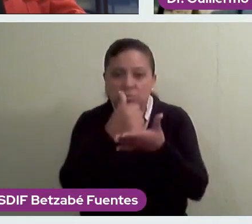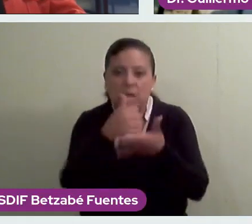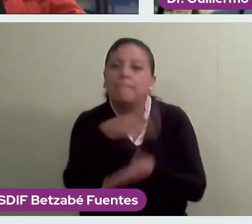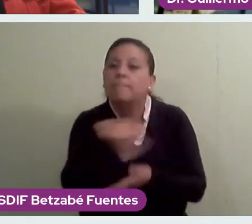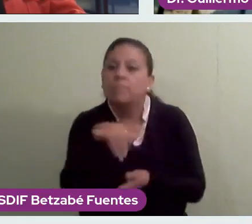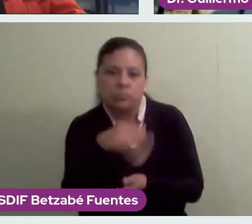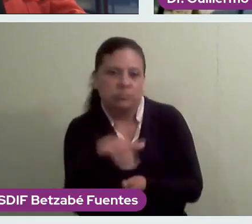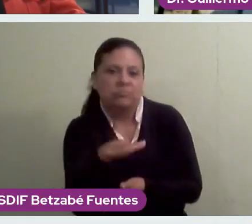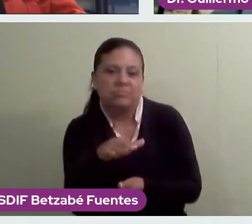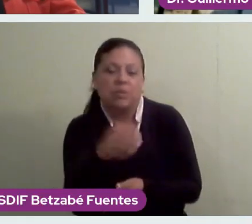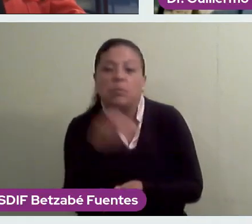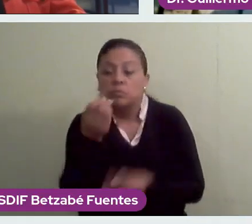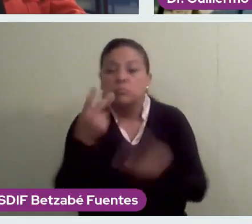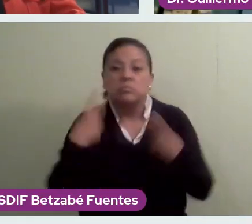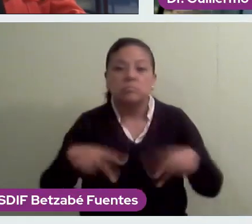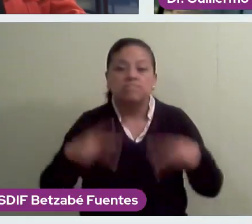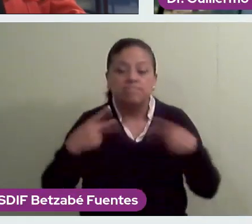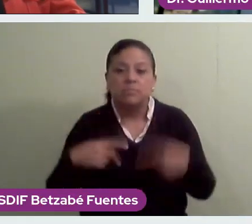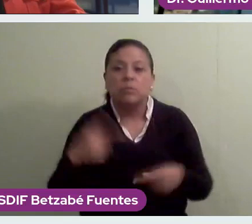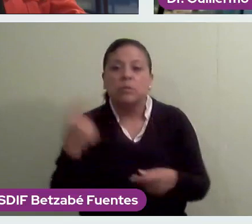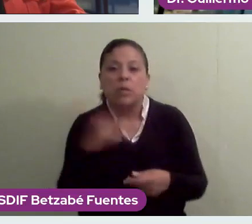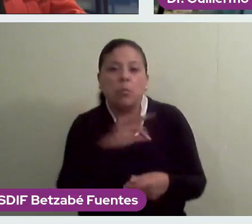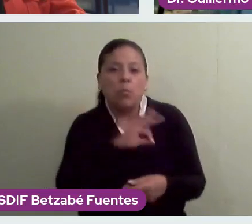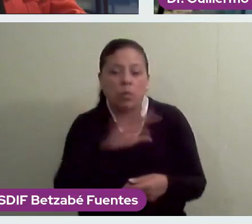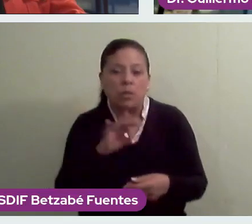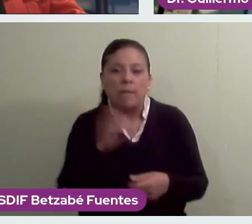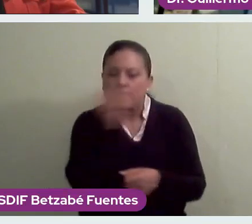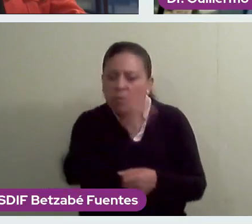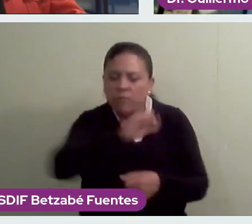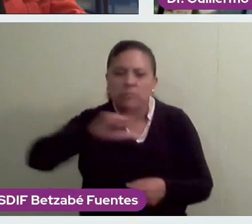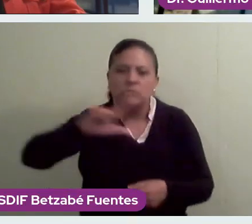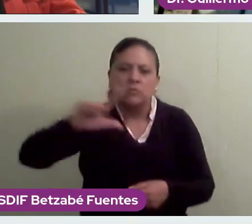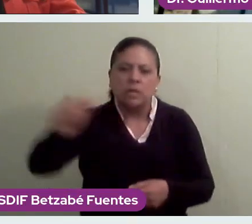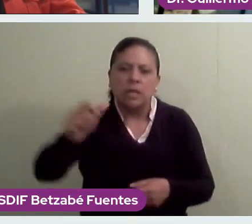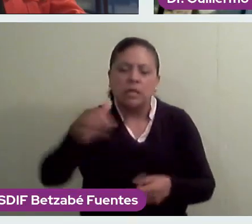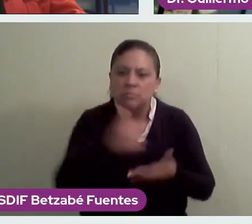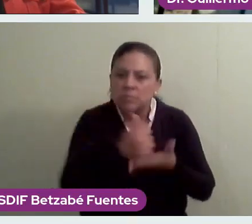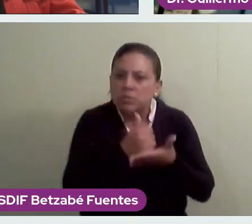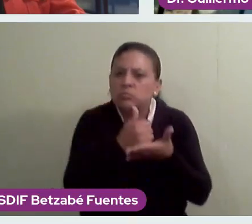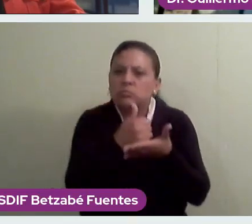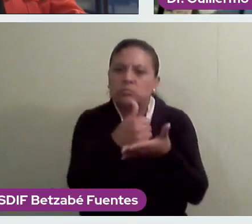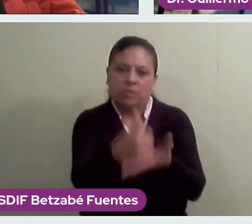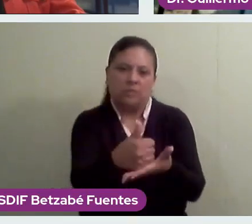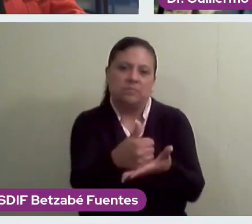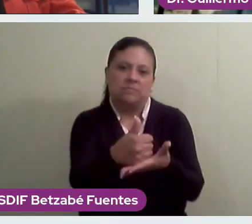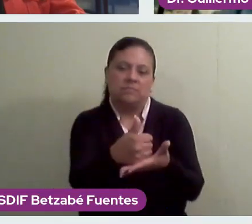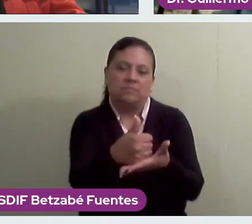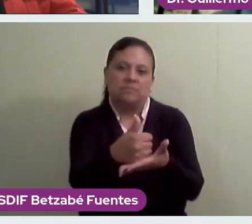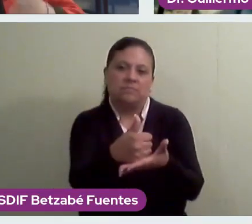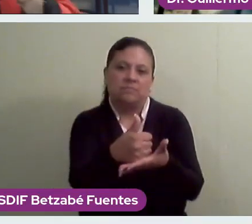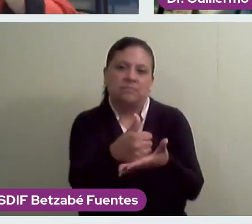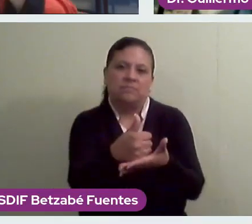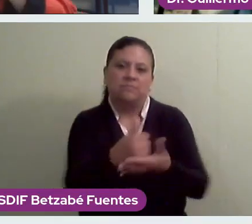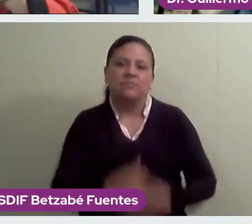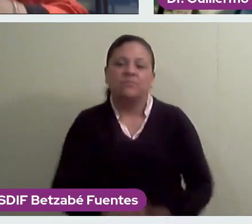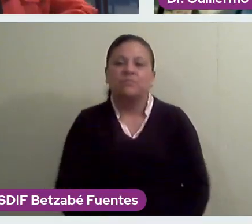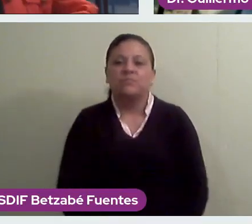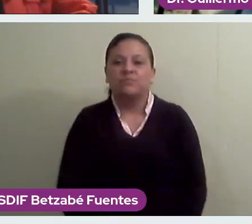a esto y que nuestro propósito justamente es ayudarlos, ¿no?